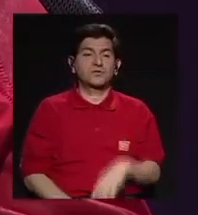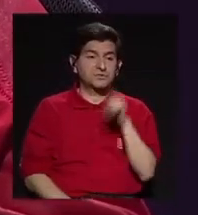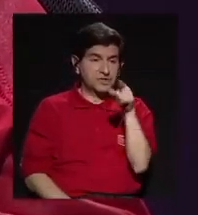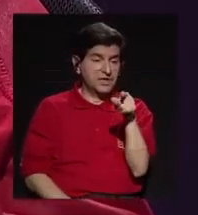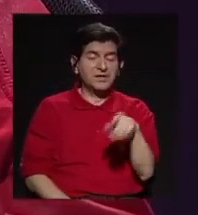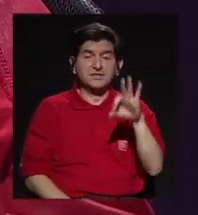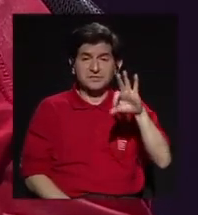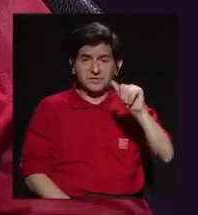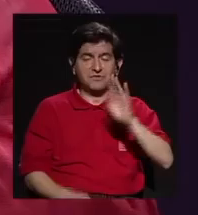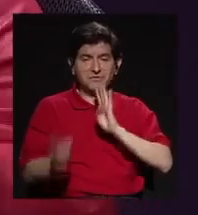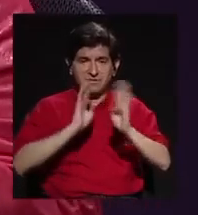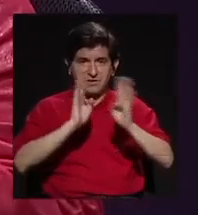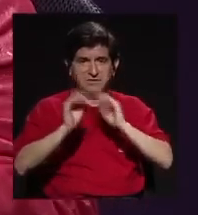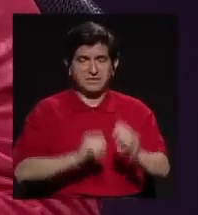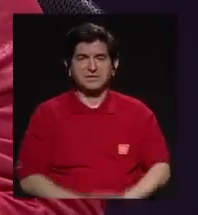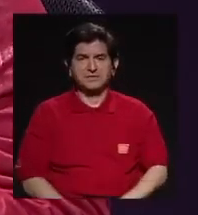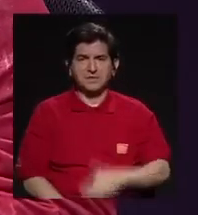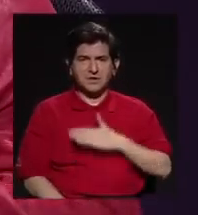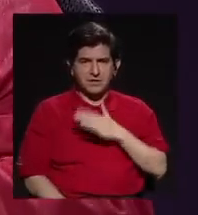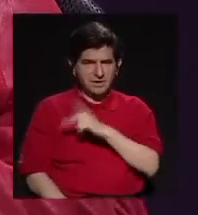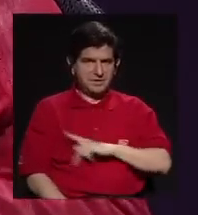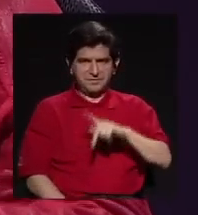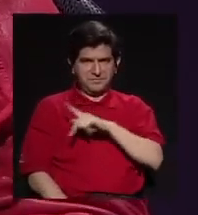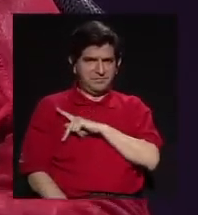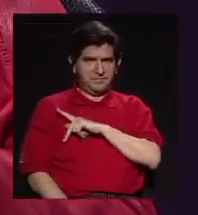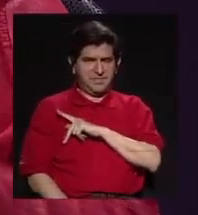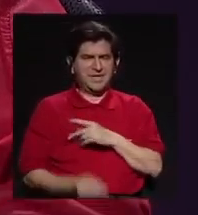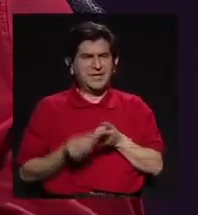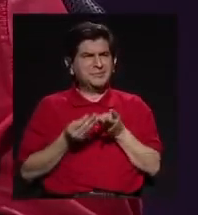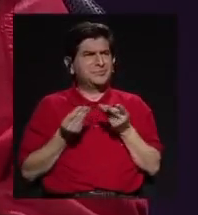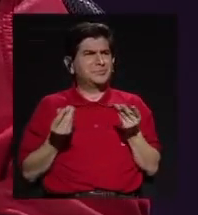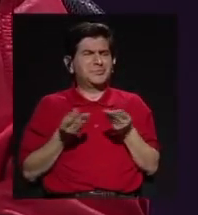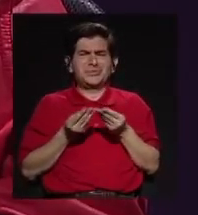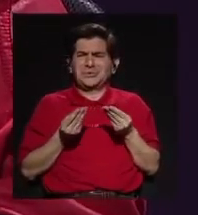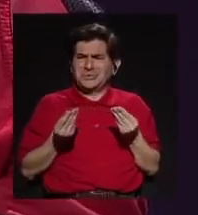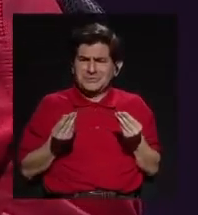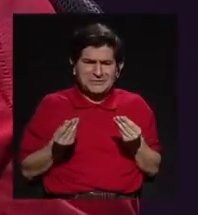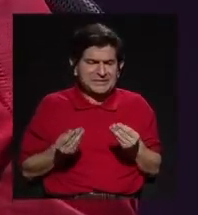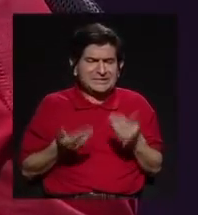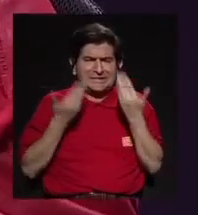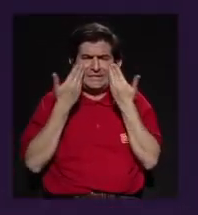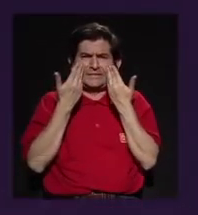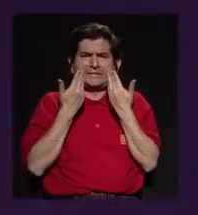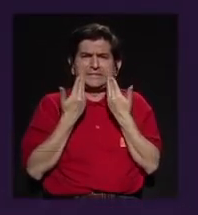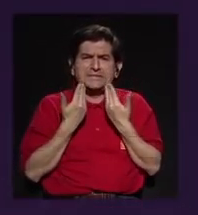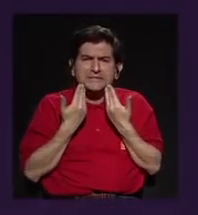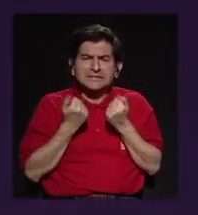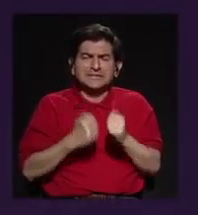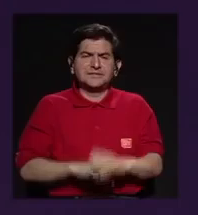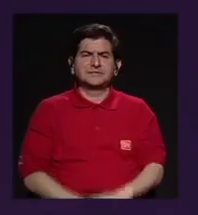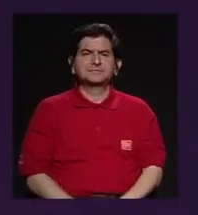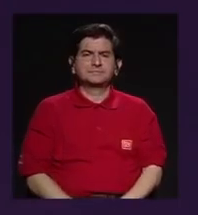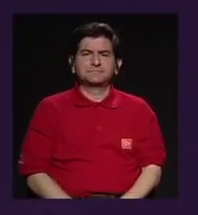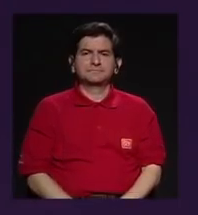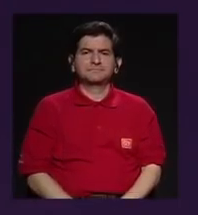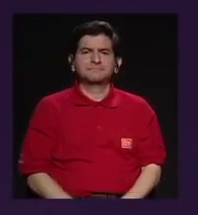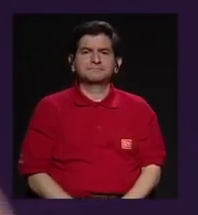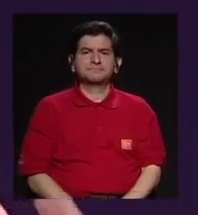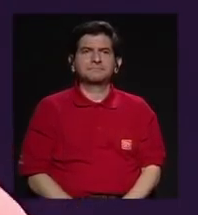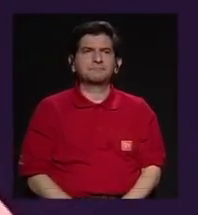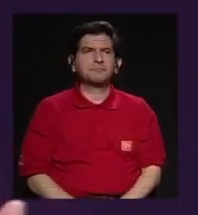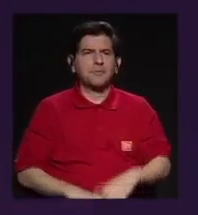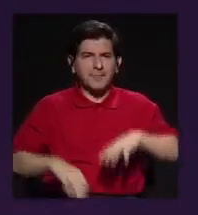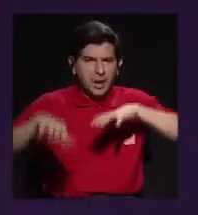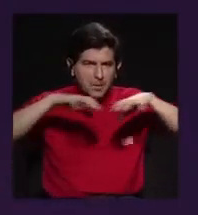lo que Fabricio hace referencia, sí, que a mí en lo personal me produce grandísima tristeza. Hay una, digamos,